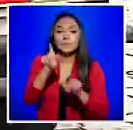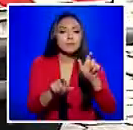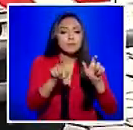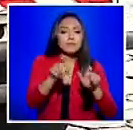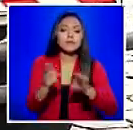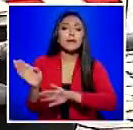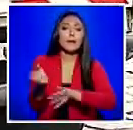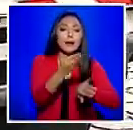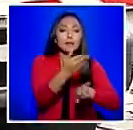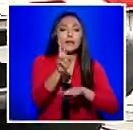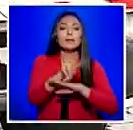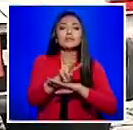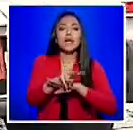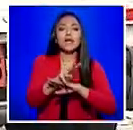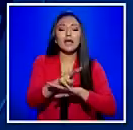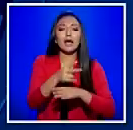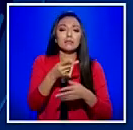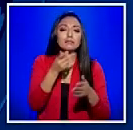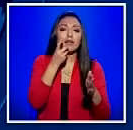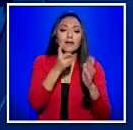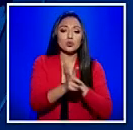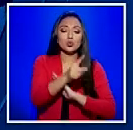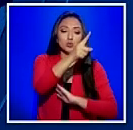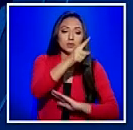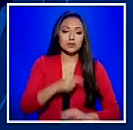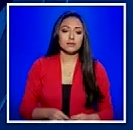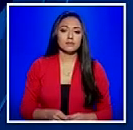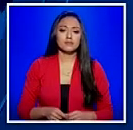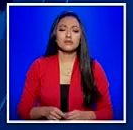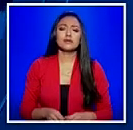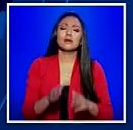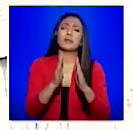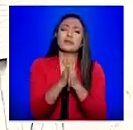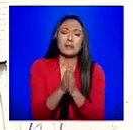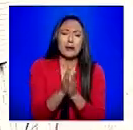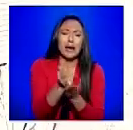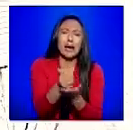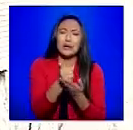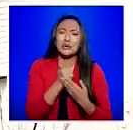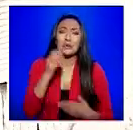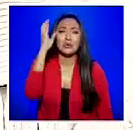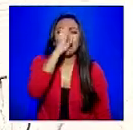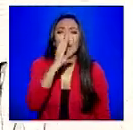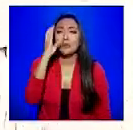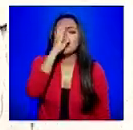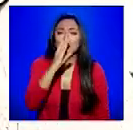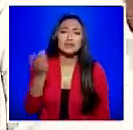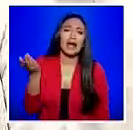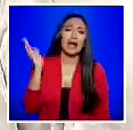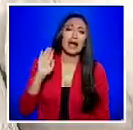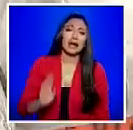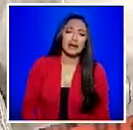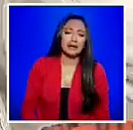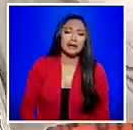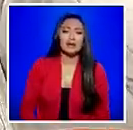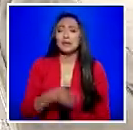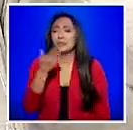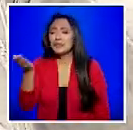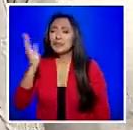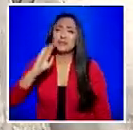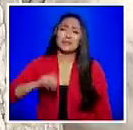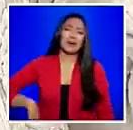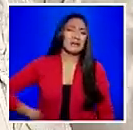que vayan a la fiscalía a poner la denuncia. Que nos puedan ayudar buscando, por lo menos. Eso es